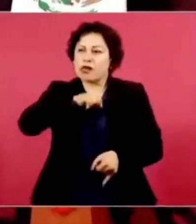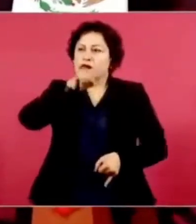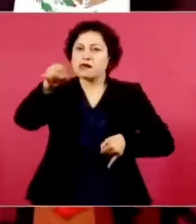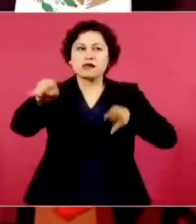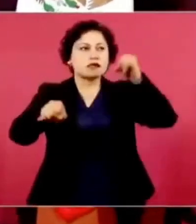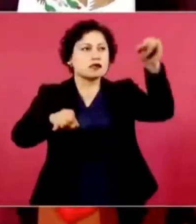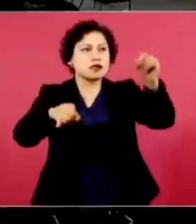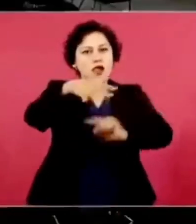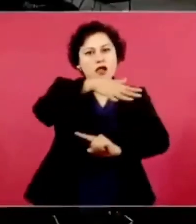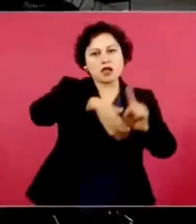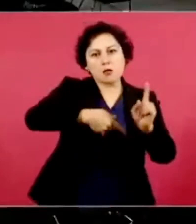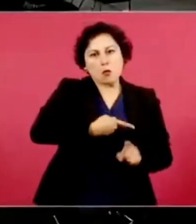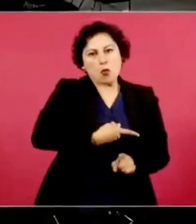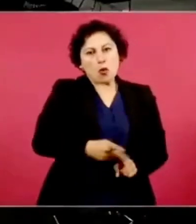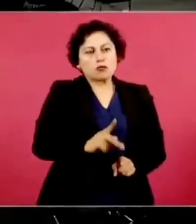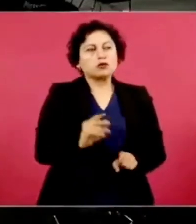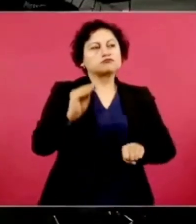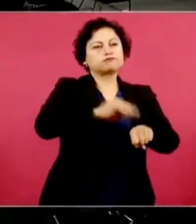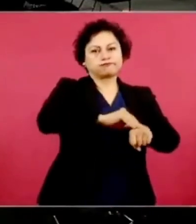país.